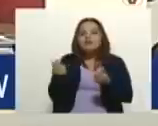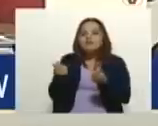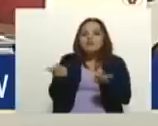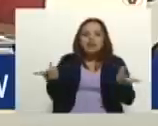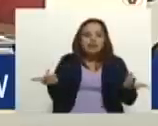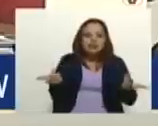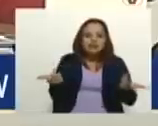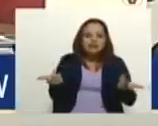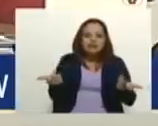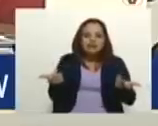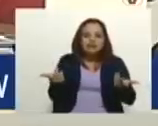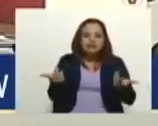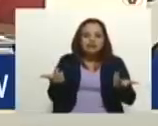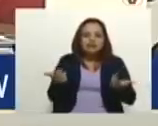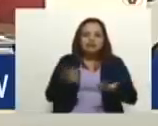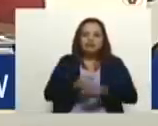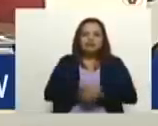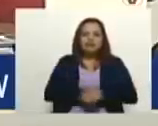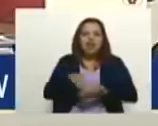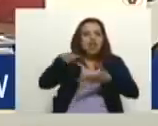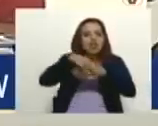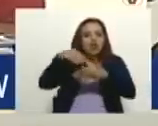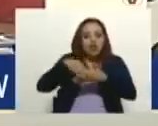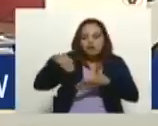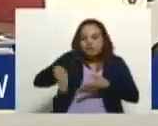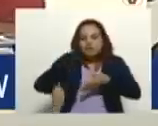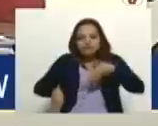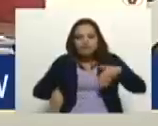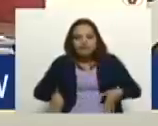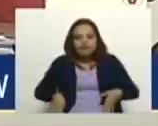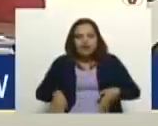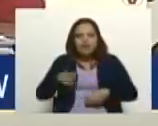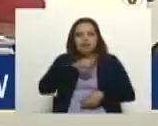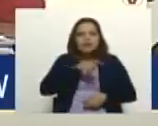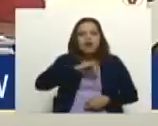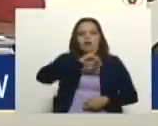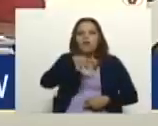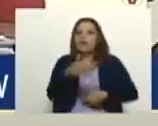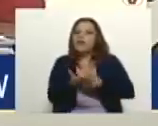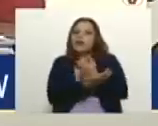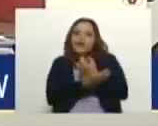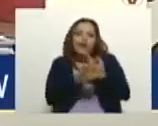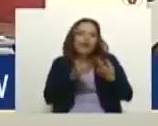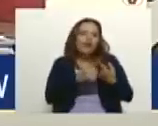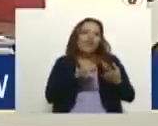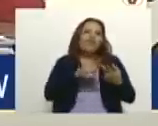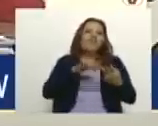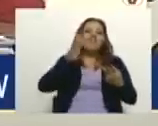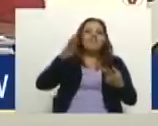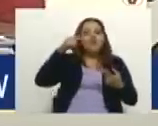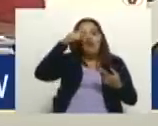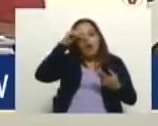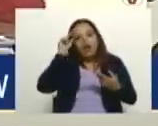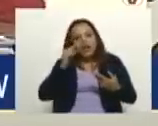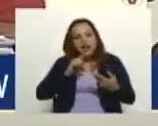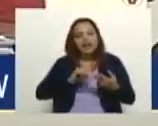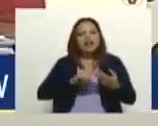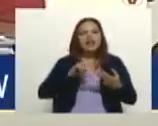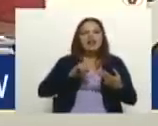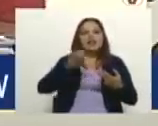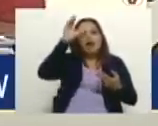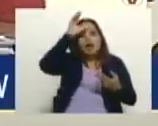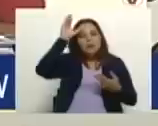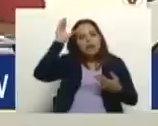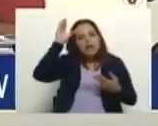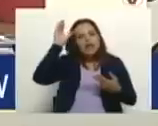dinero para los Embolaski, para los Guaidó, para los Borges, para los Guanipa, para los Capriles, para